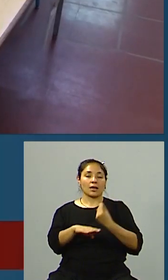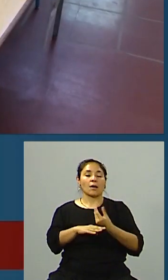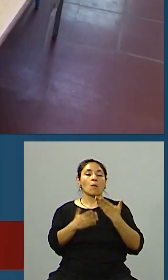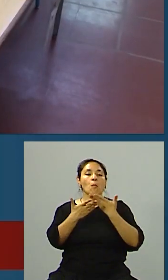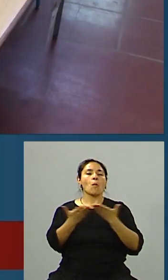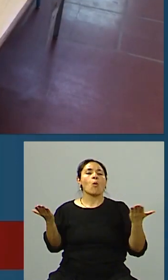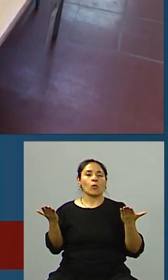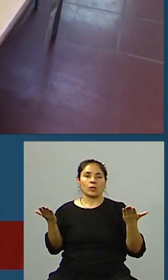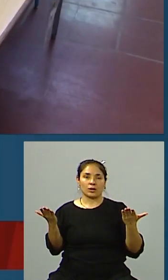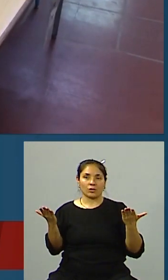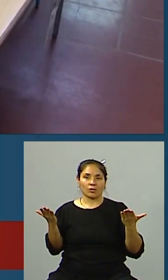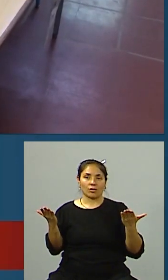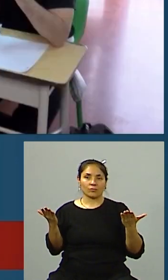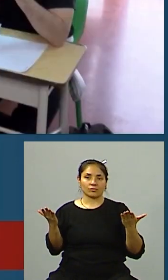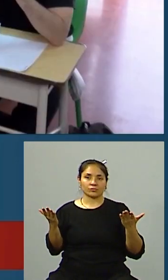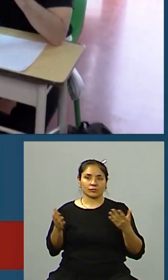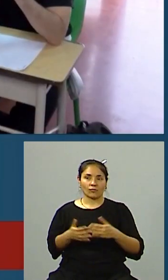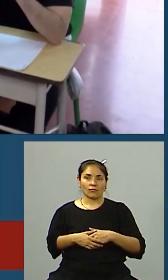dirigentes no se ve tan